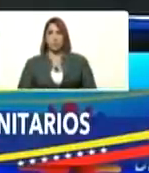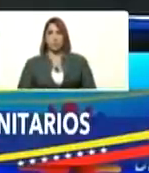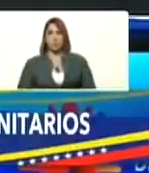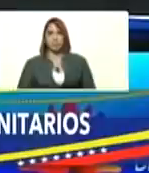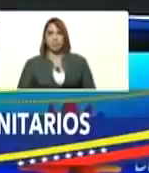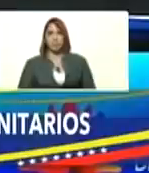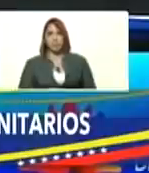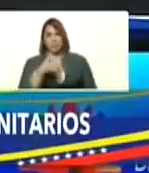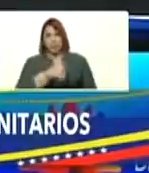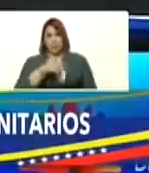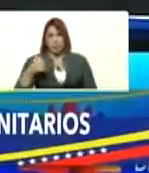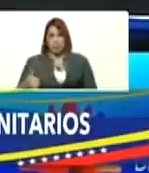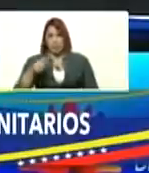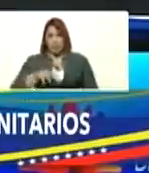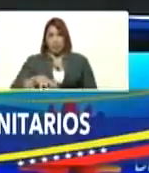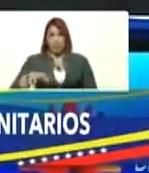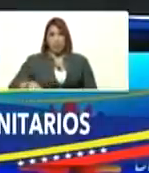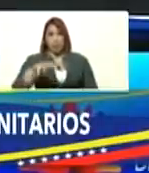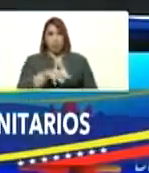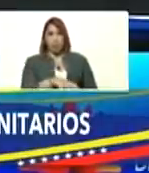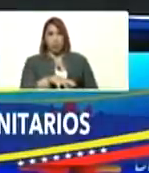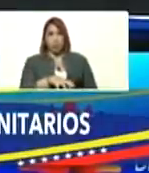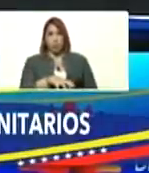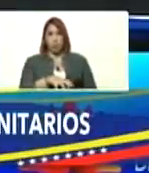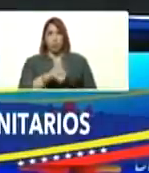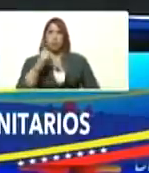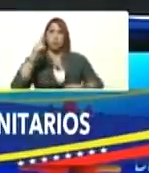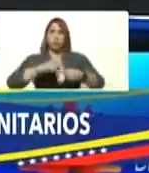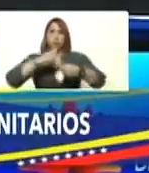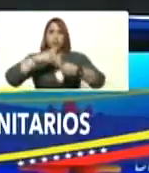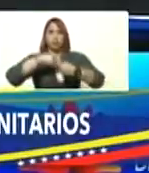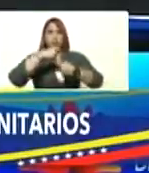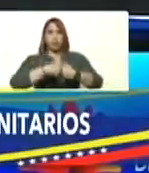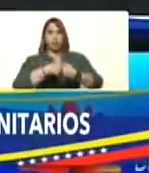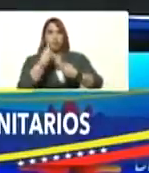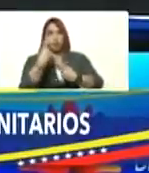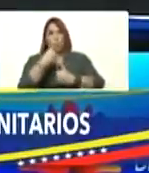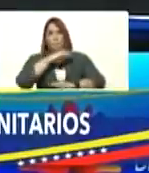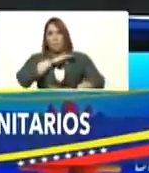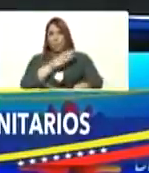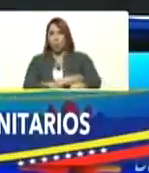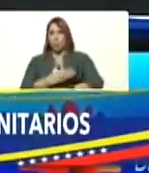Cada región constituya un poder